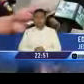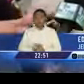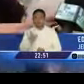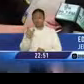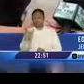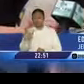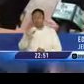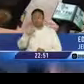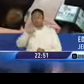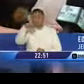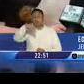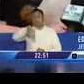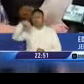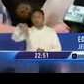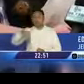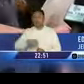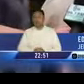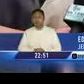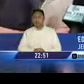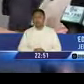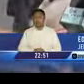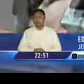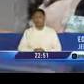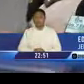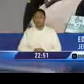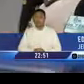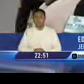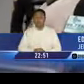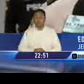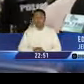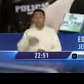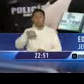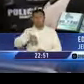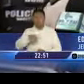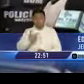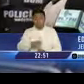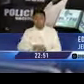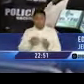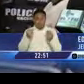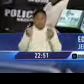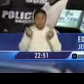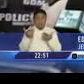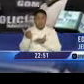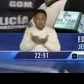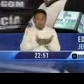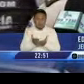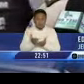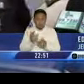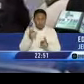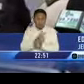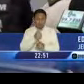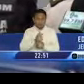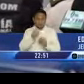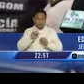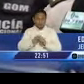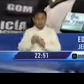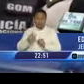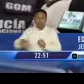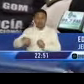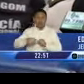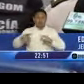casquillos 9 milímetros y una bala deformada. Se articulan el servicio tanto preventivo como las